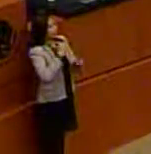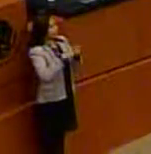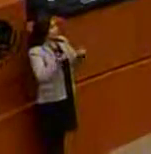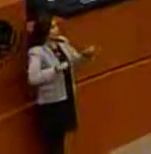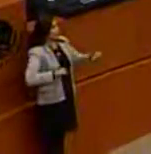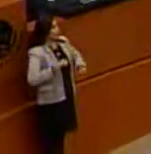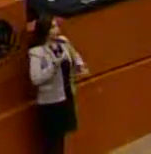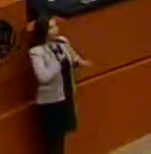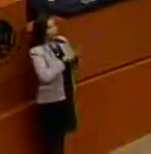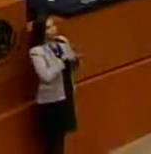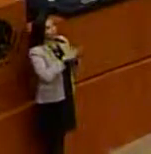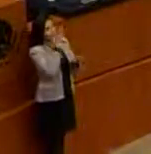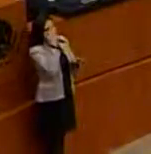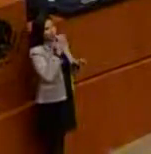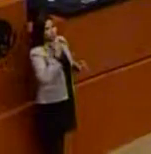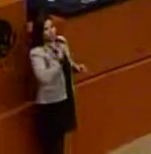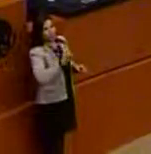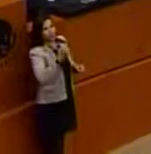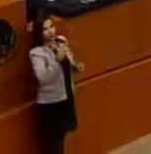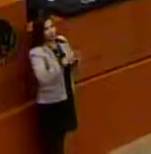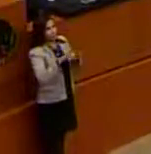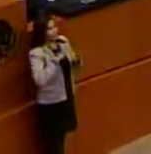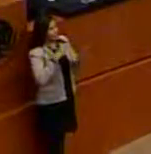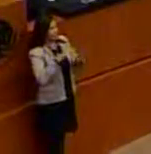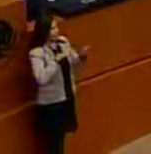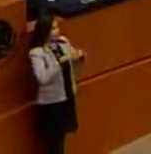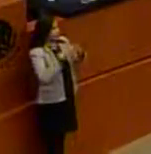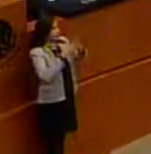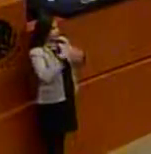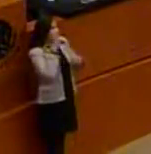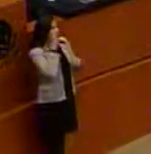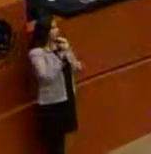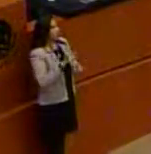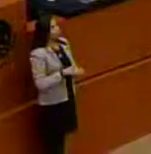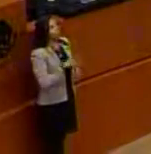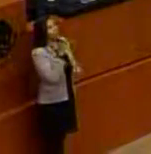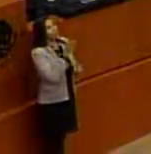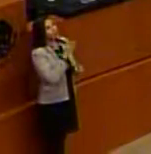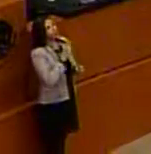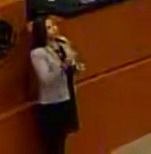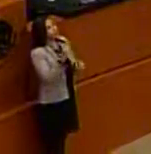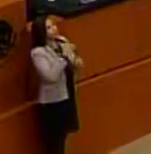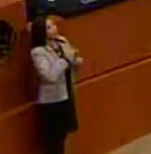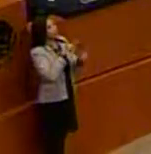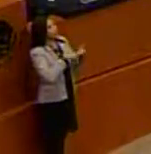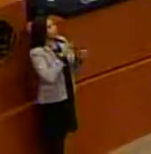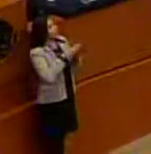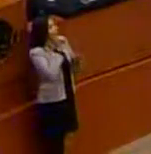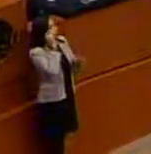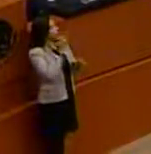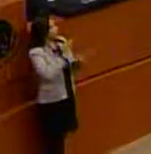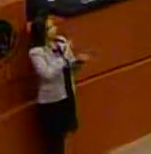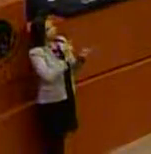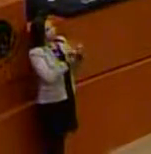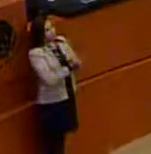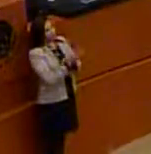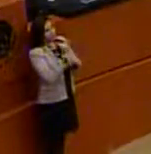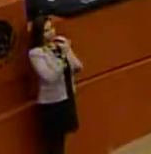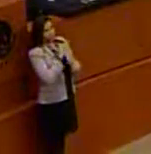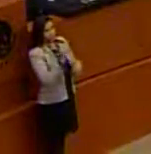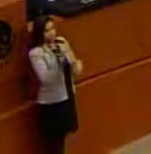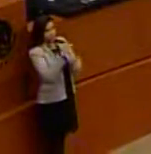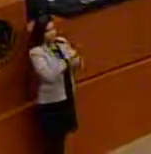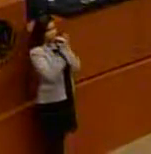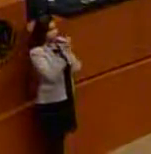emprender acciones, dice, más audaces como empresarios. Eso de que se van a volver más flojos no